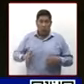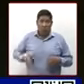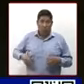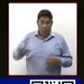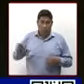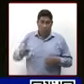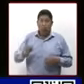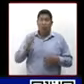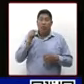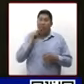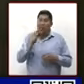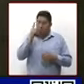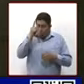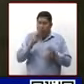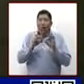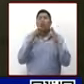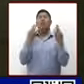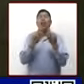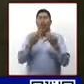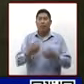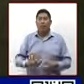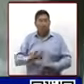sino por uno de sus miembros.